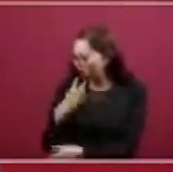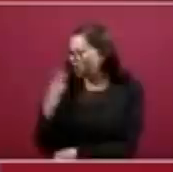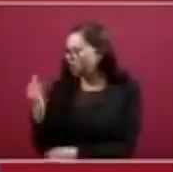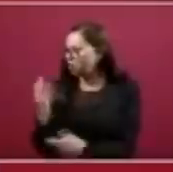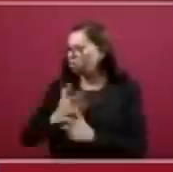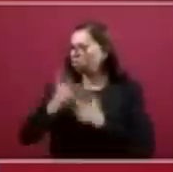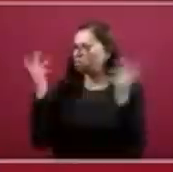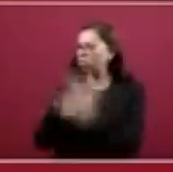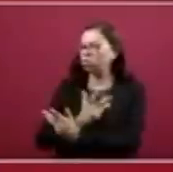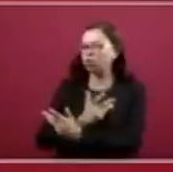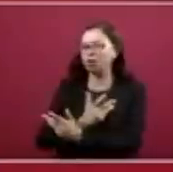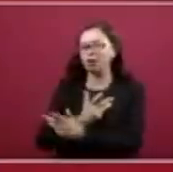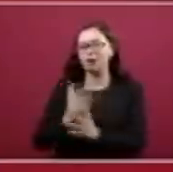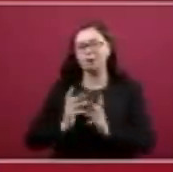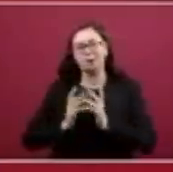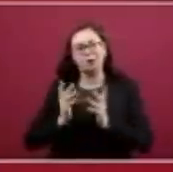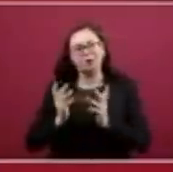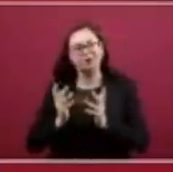Entonces, esto ya cambió,